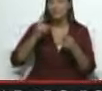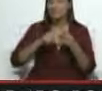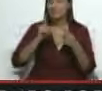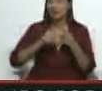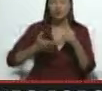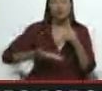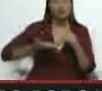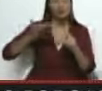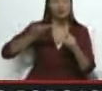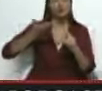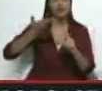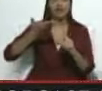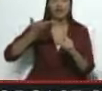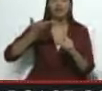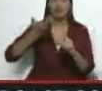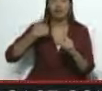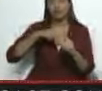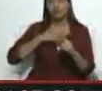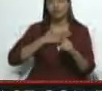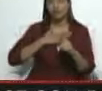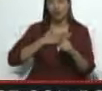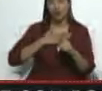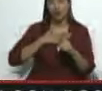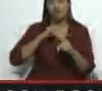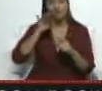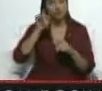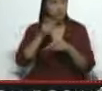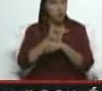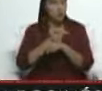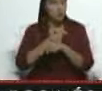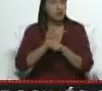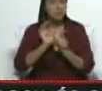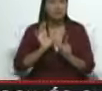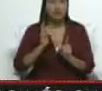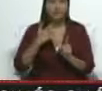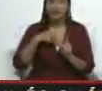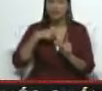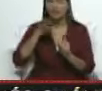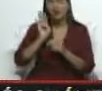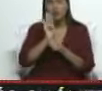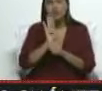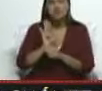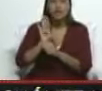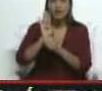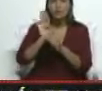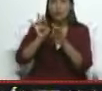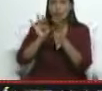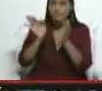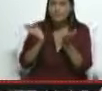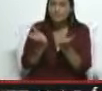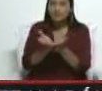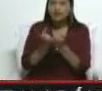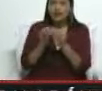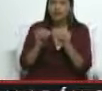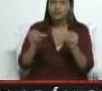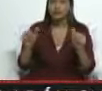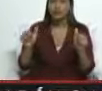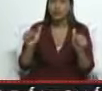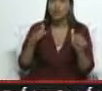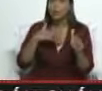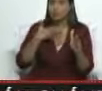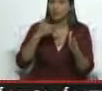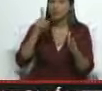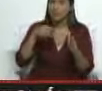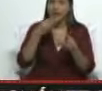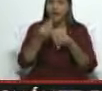gestión gubernamental para que preservemos el ambiente para que hagamos posible que la industria